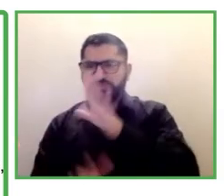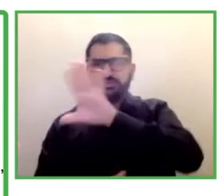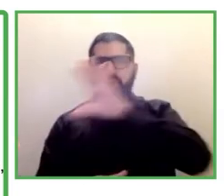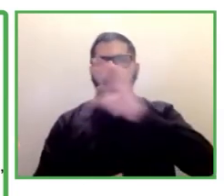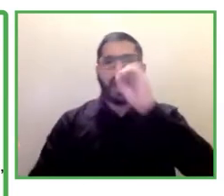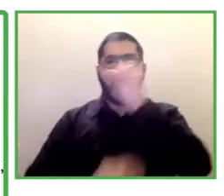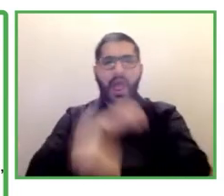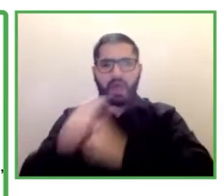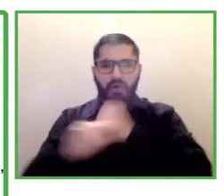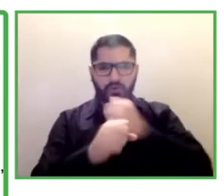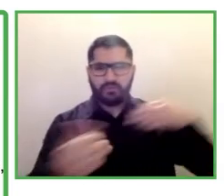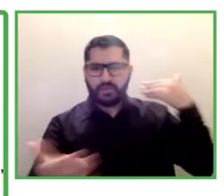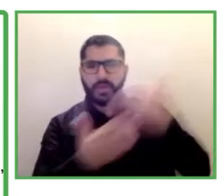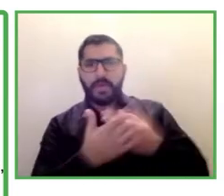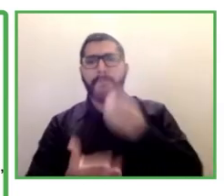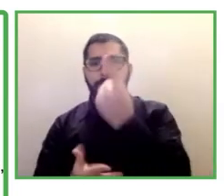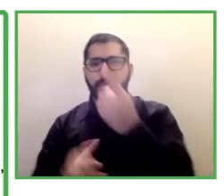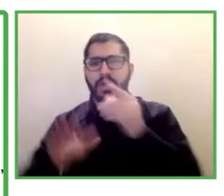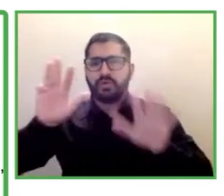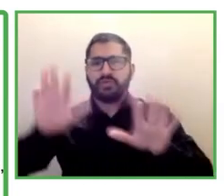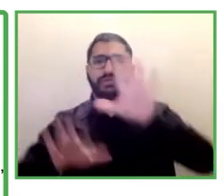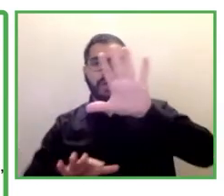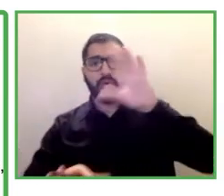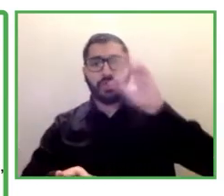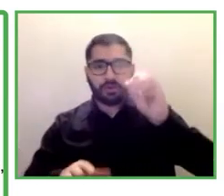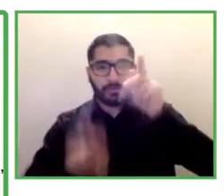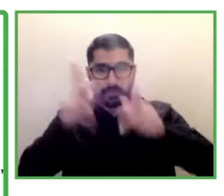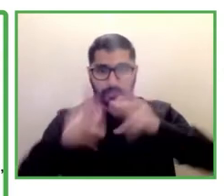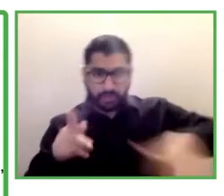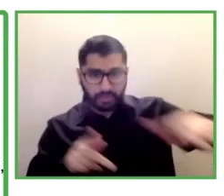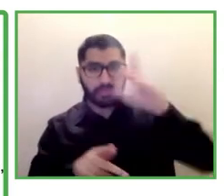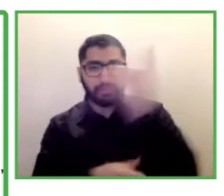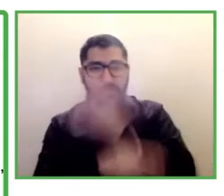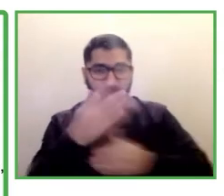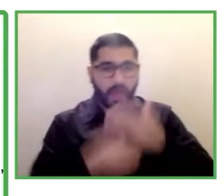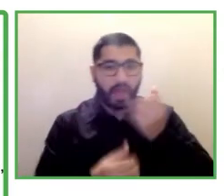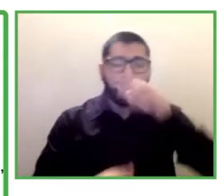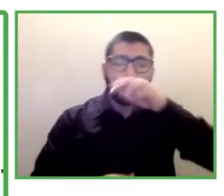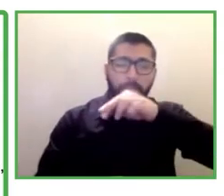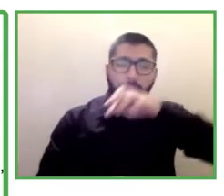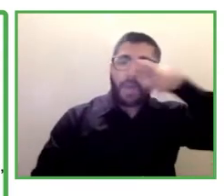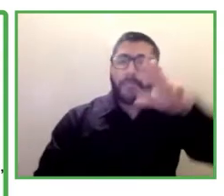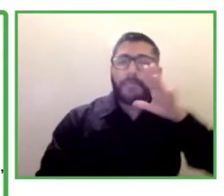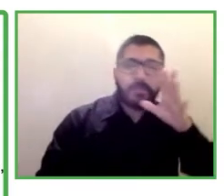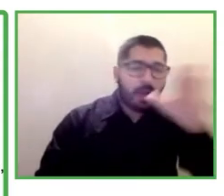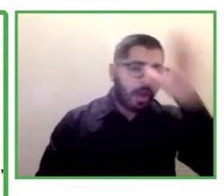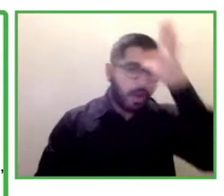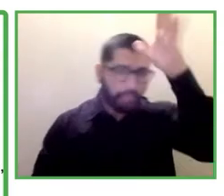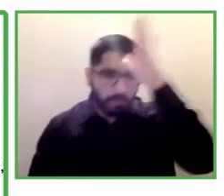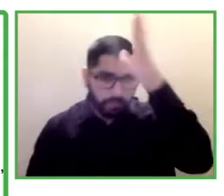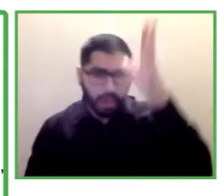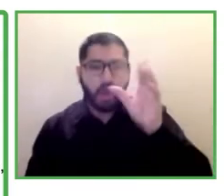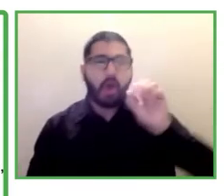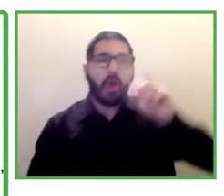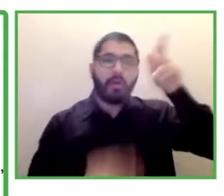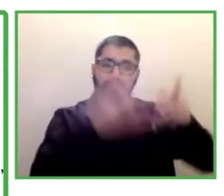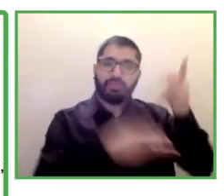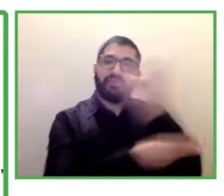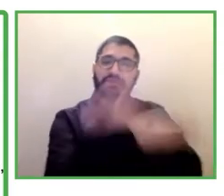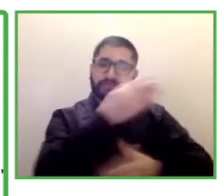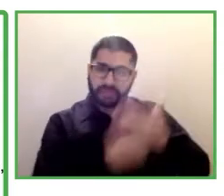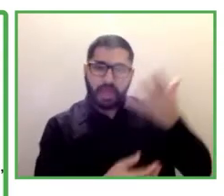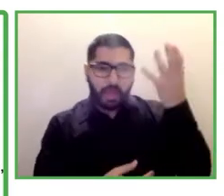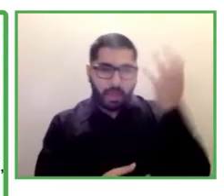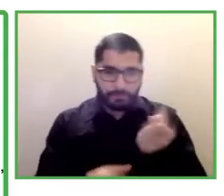tipo de discapacidad y miembros de la familia que también querían ayudar, miembros de la comunidad que quizás tenían algún tipo